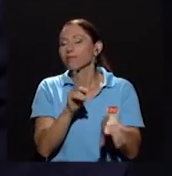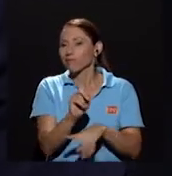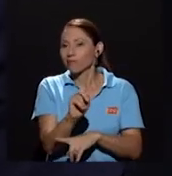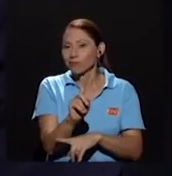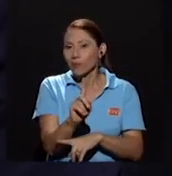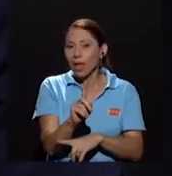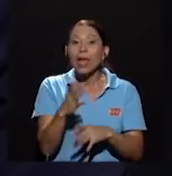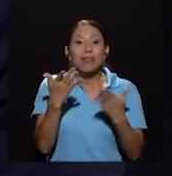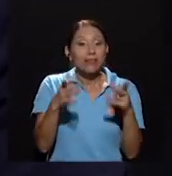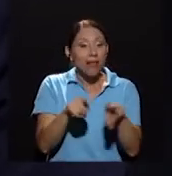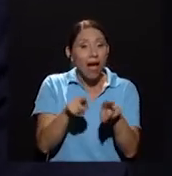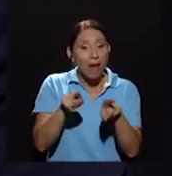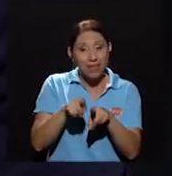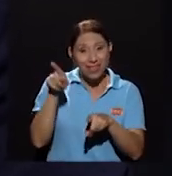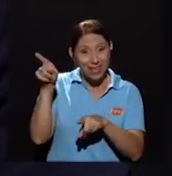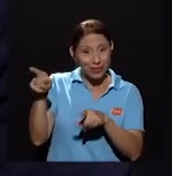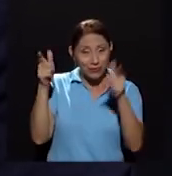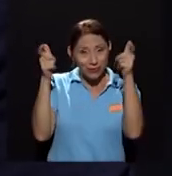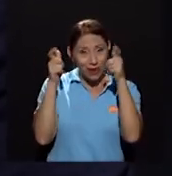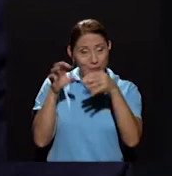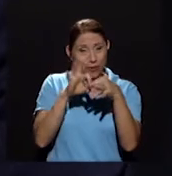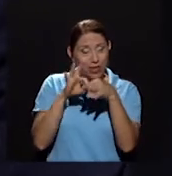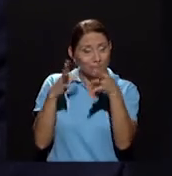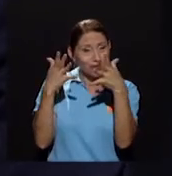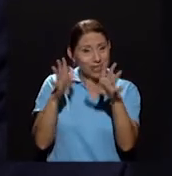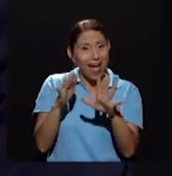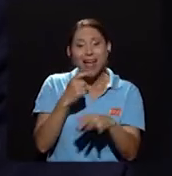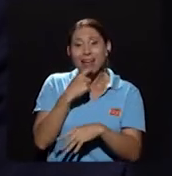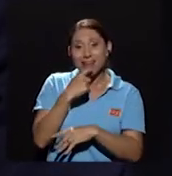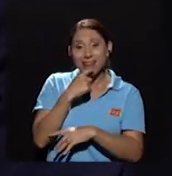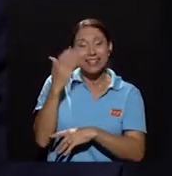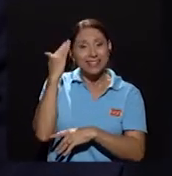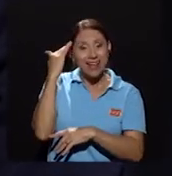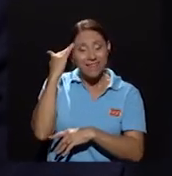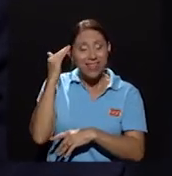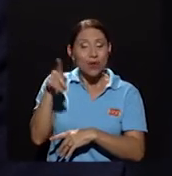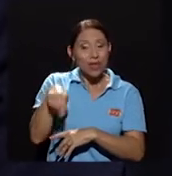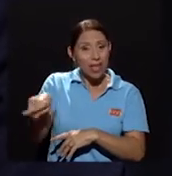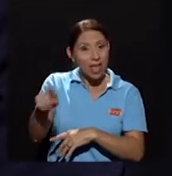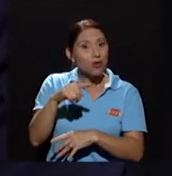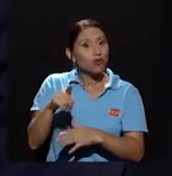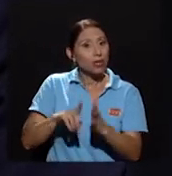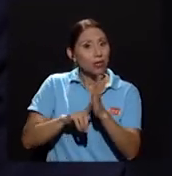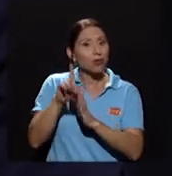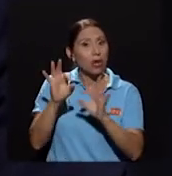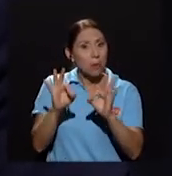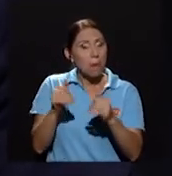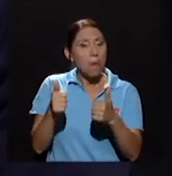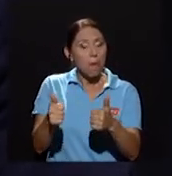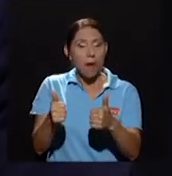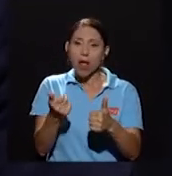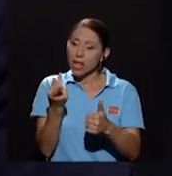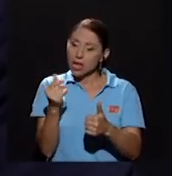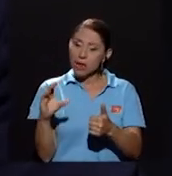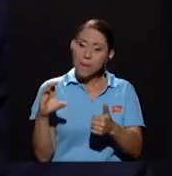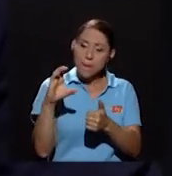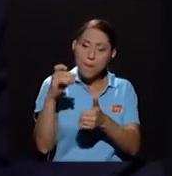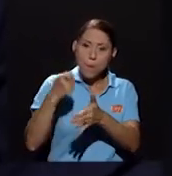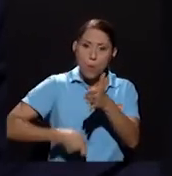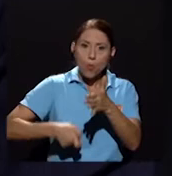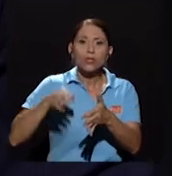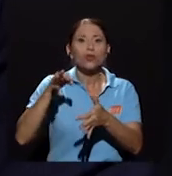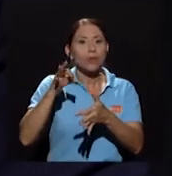de bienestar que ellos han sabido desarrollar pues han demostrado que en muchos casos están muy bien invertidos estos estos impuestos